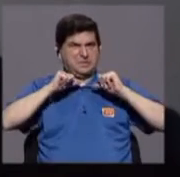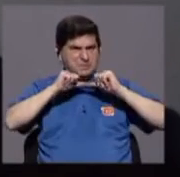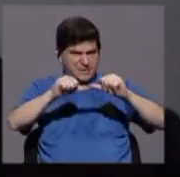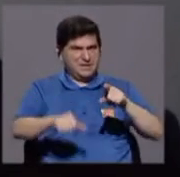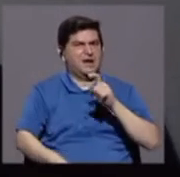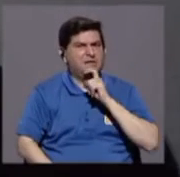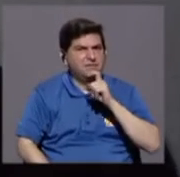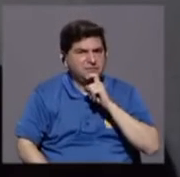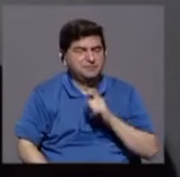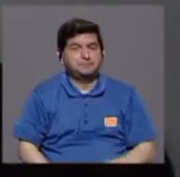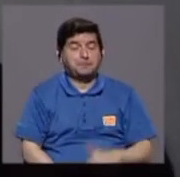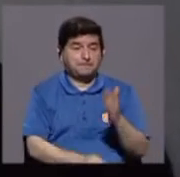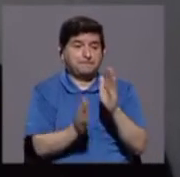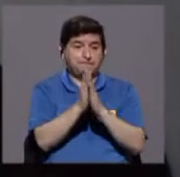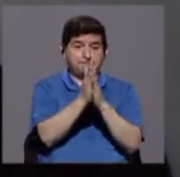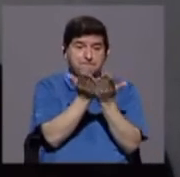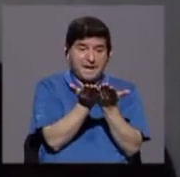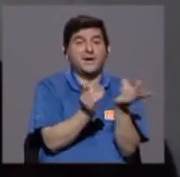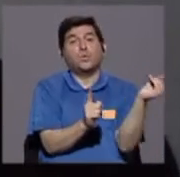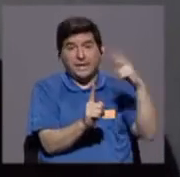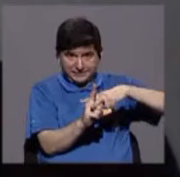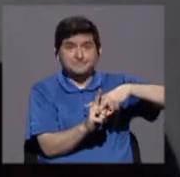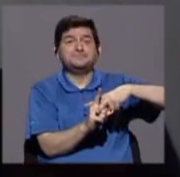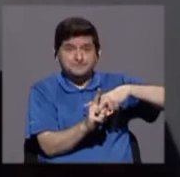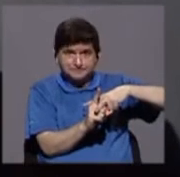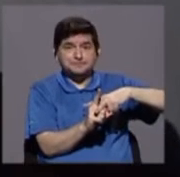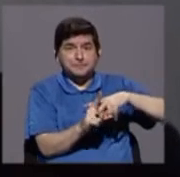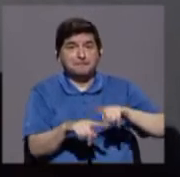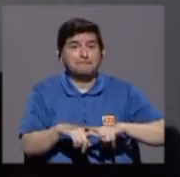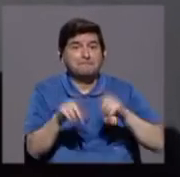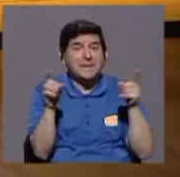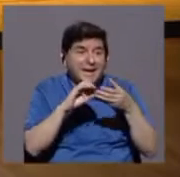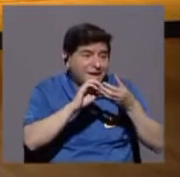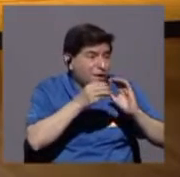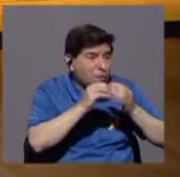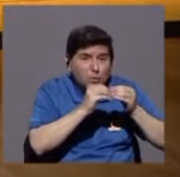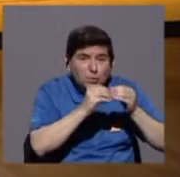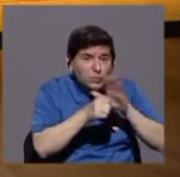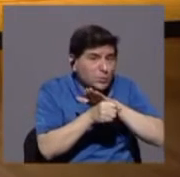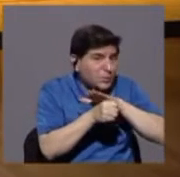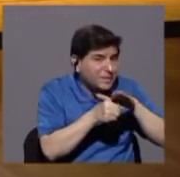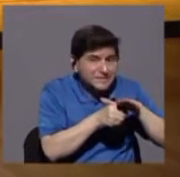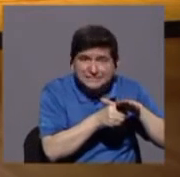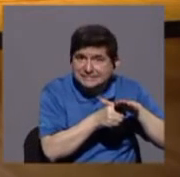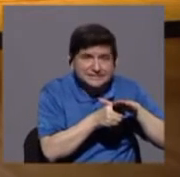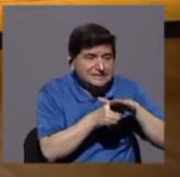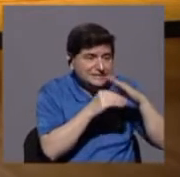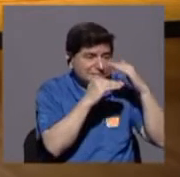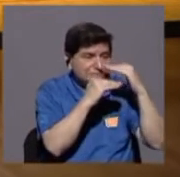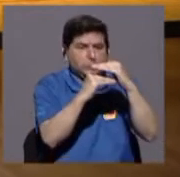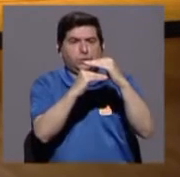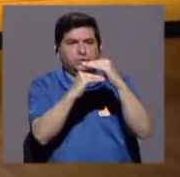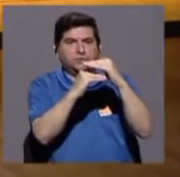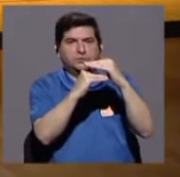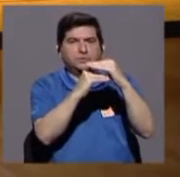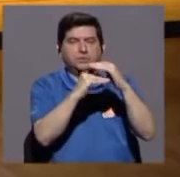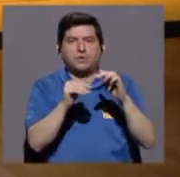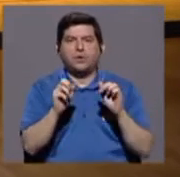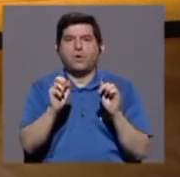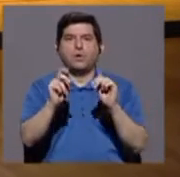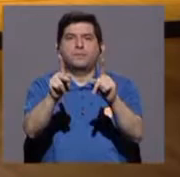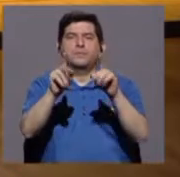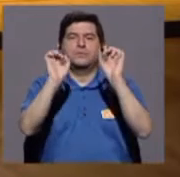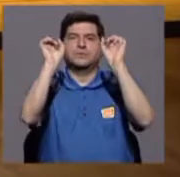el manual se esté aplicando, los números absolutos te limitan muchísimo la